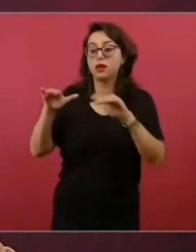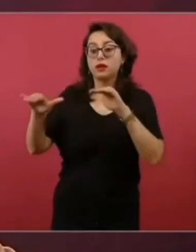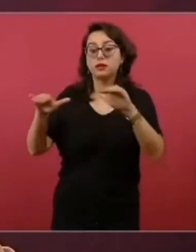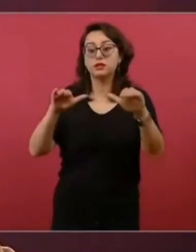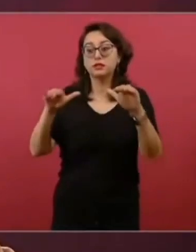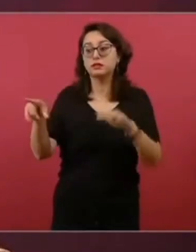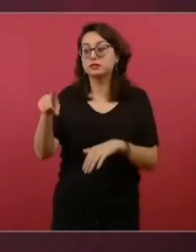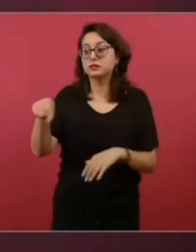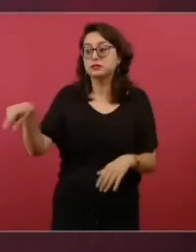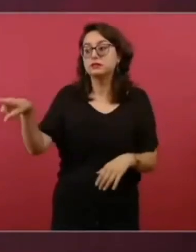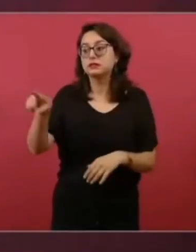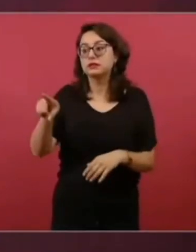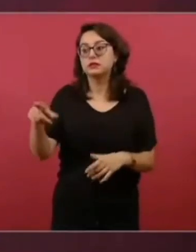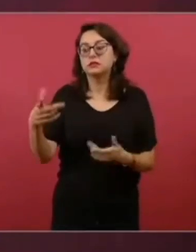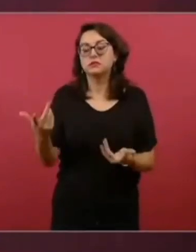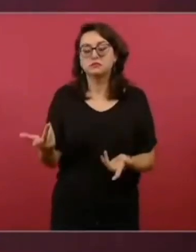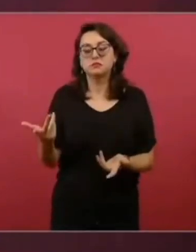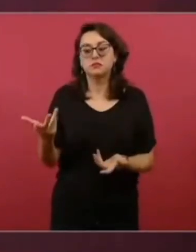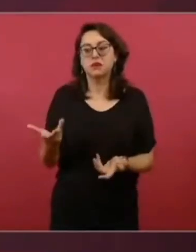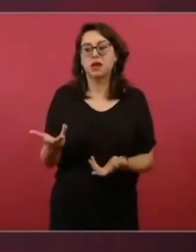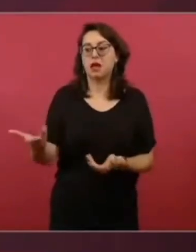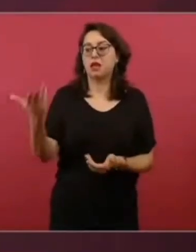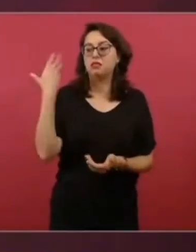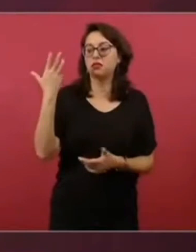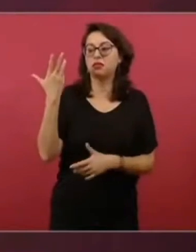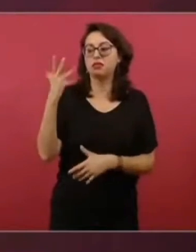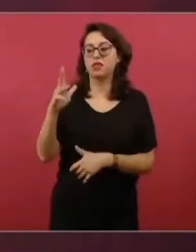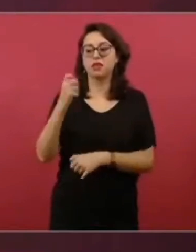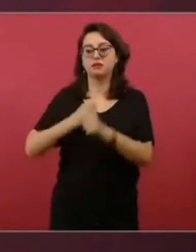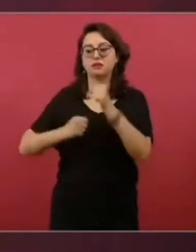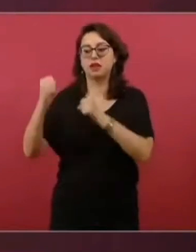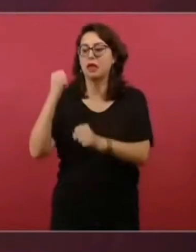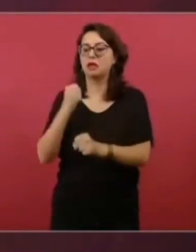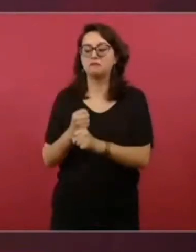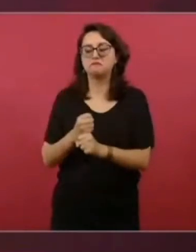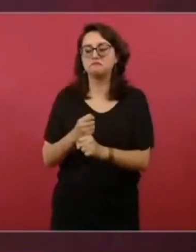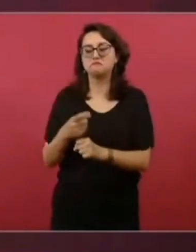Entonces, un joven que tiene ahora 20, tenía 10,